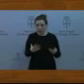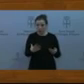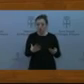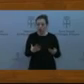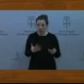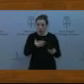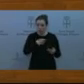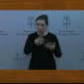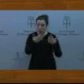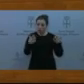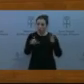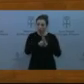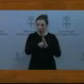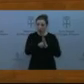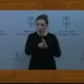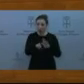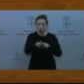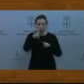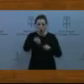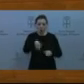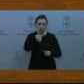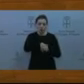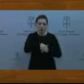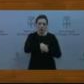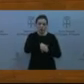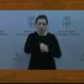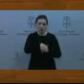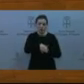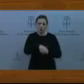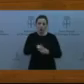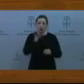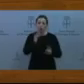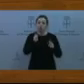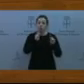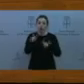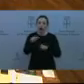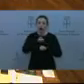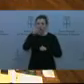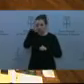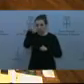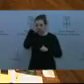votaremos y que beneficiará, creo y espero y deseo, para el medio rural asturiano.